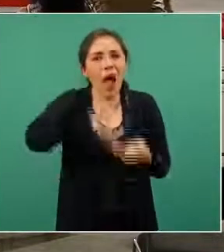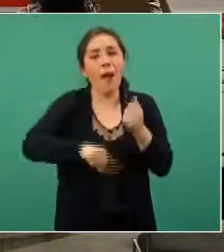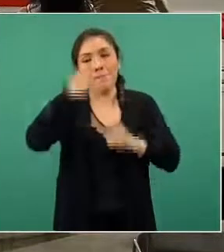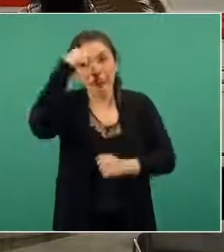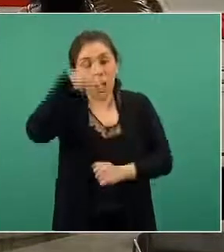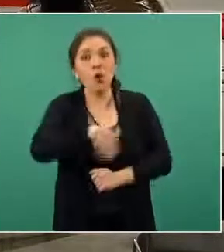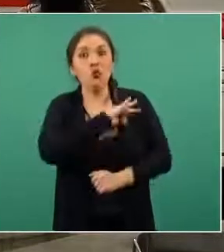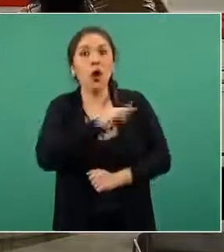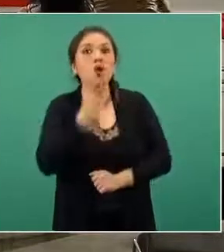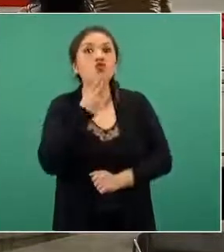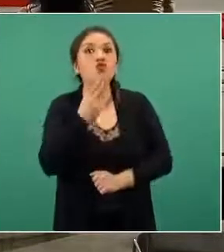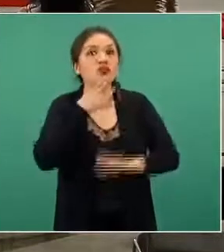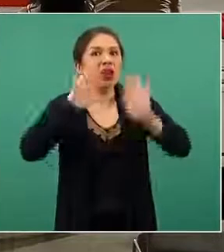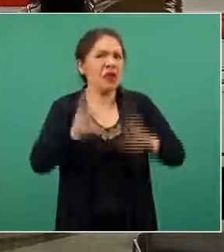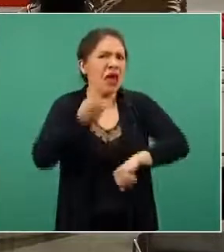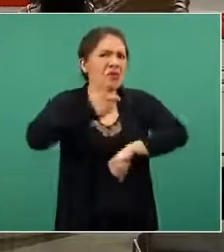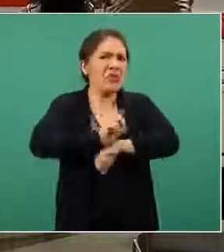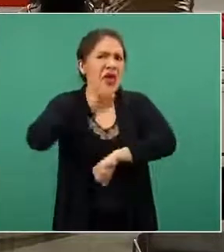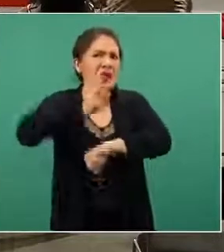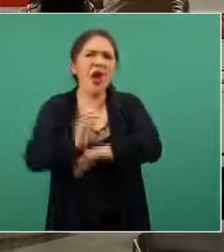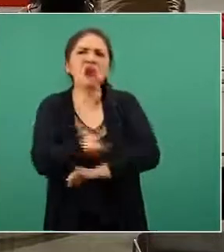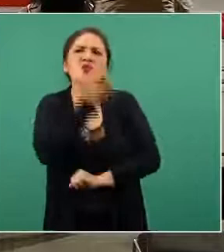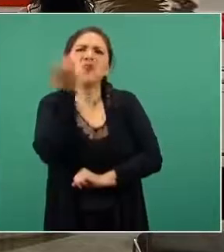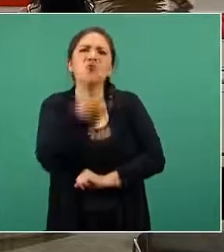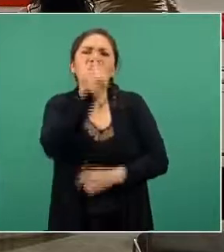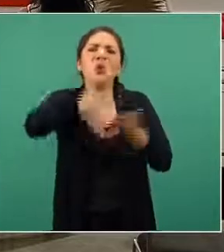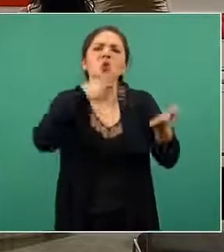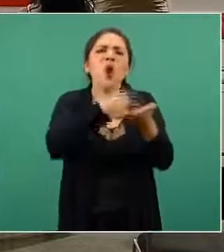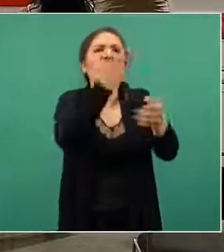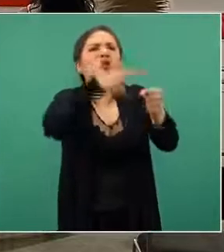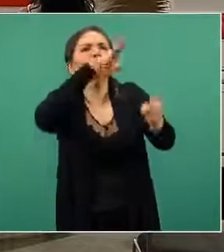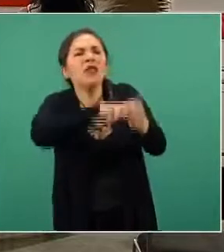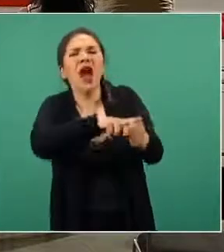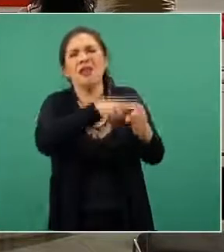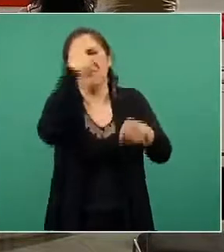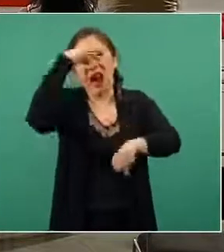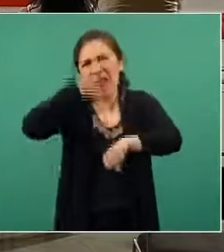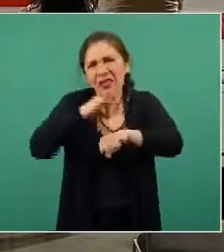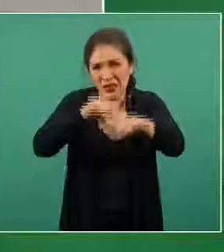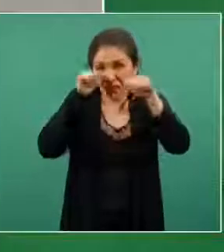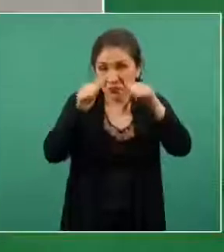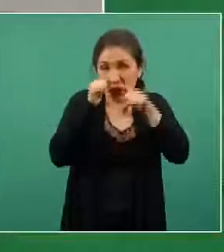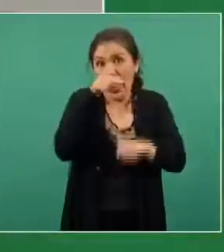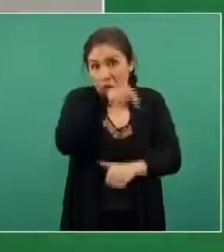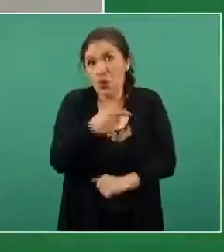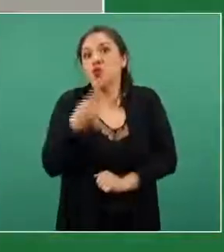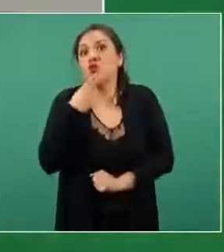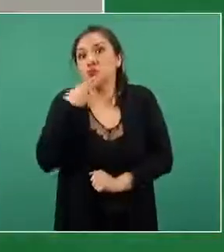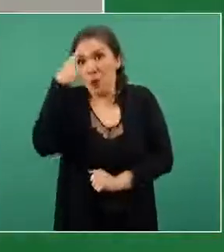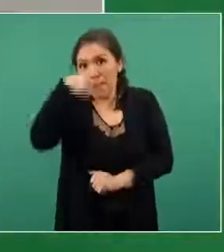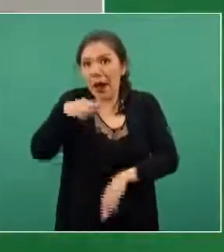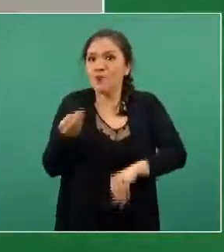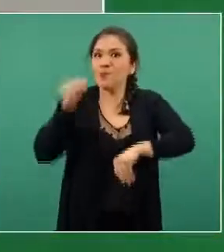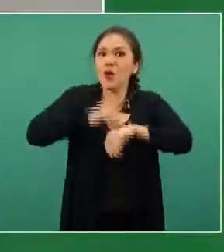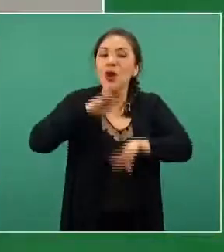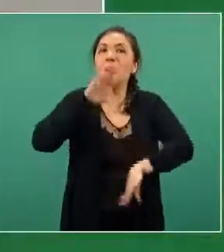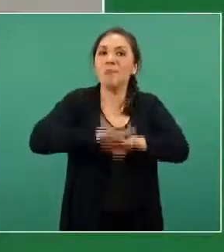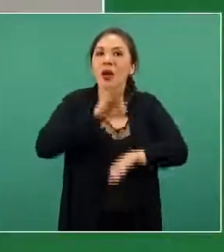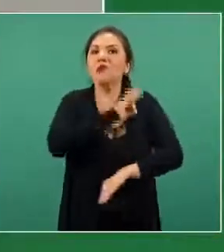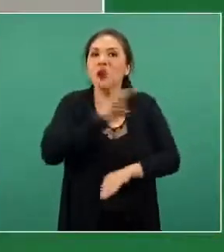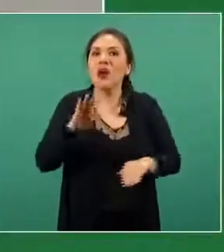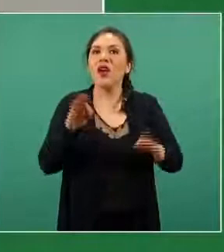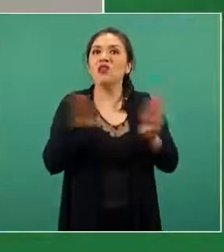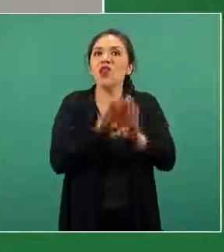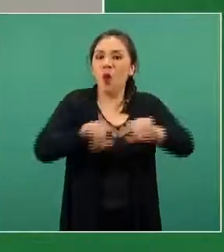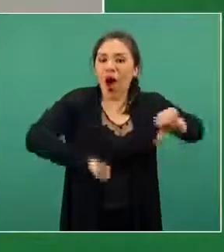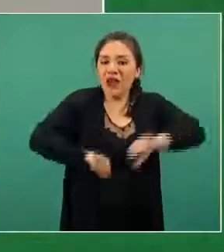ya de uso diario en las unidades médicas y que obviamente favorecerían a la implementación de este tipo